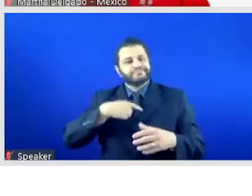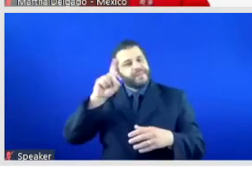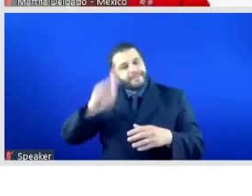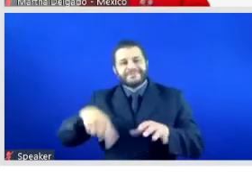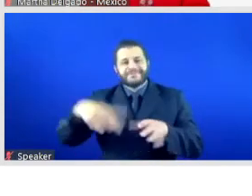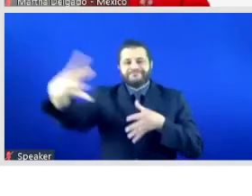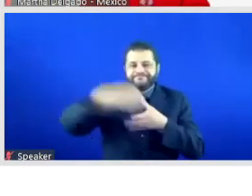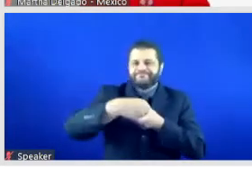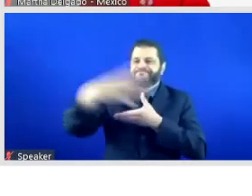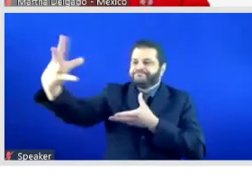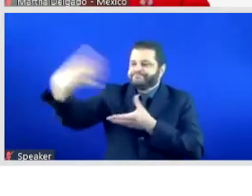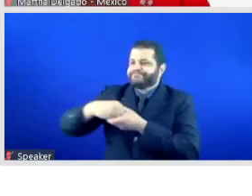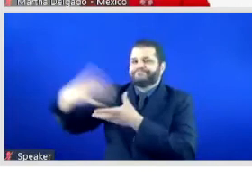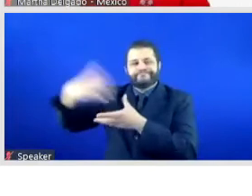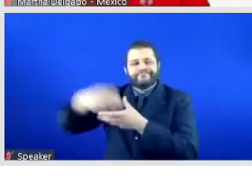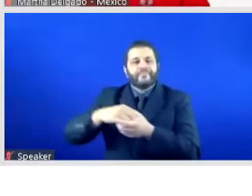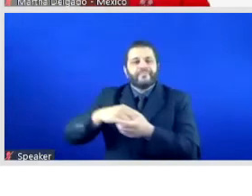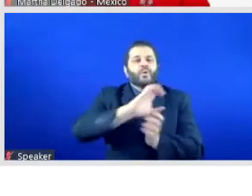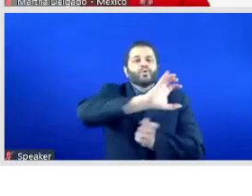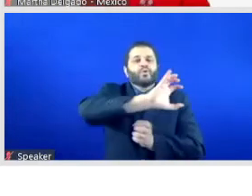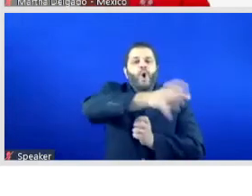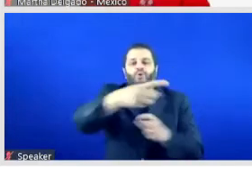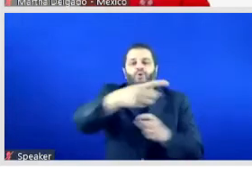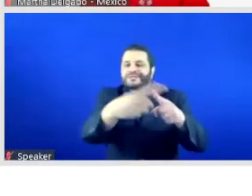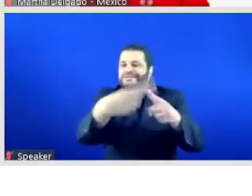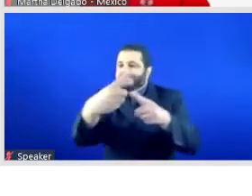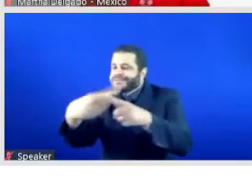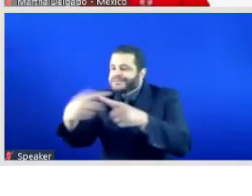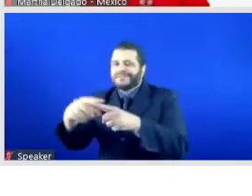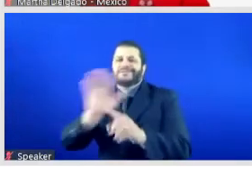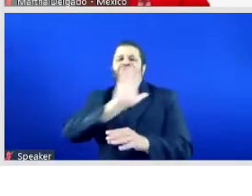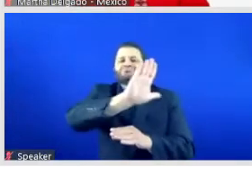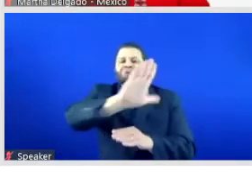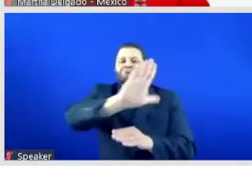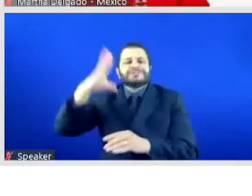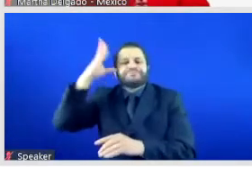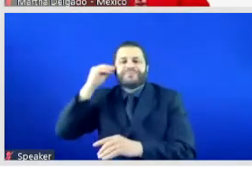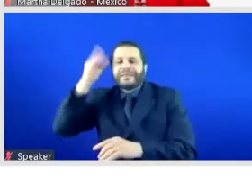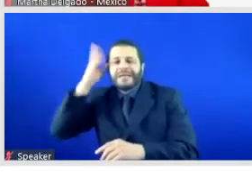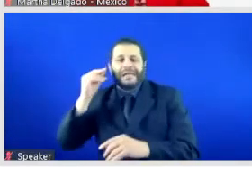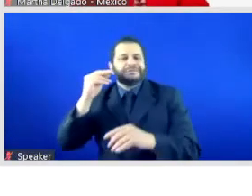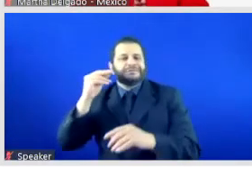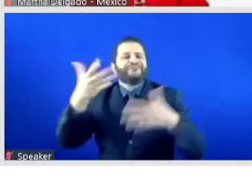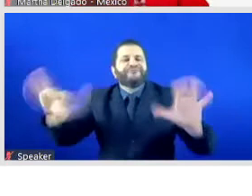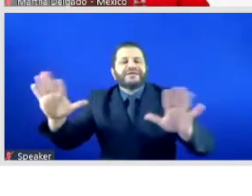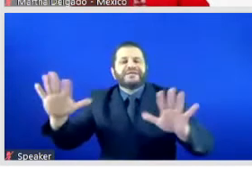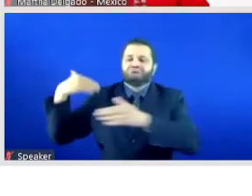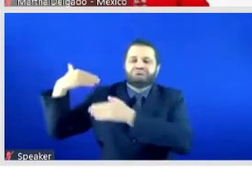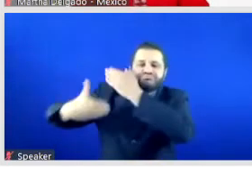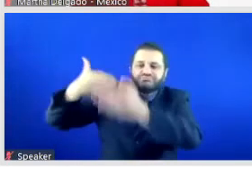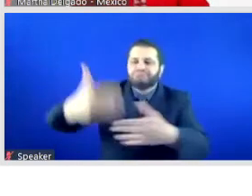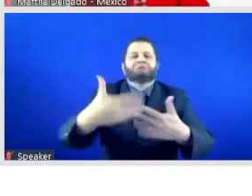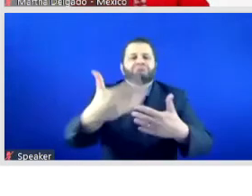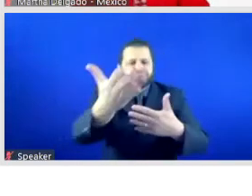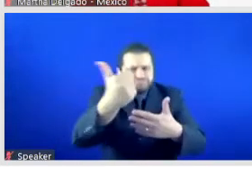debate, discusión, análisis y de construcción de rutas para abordar el tema del cambio climático o la crisis